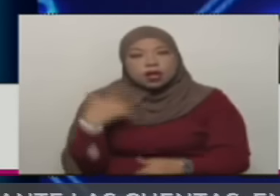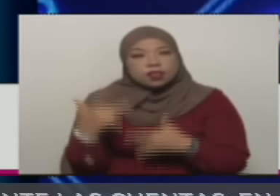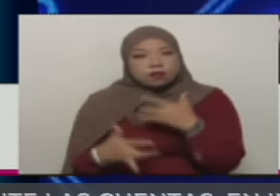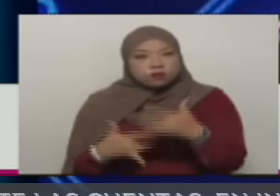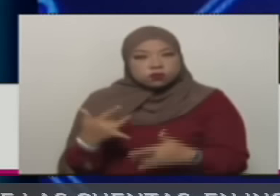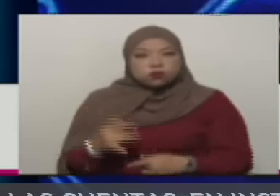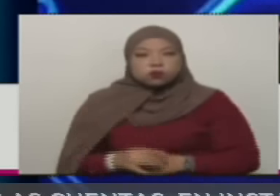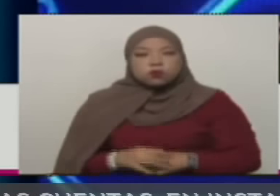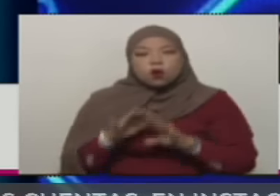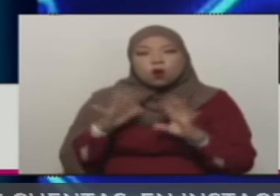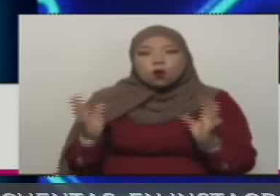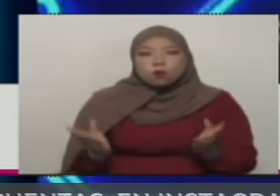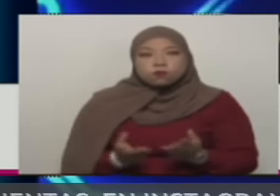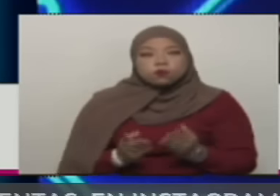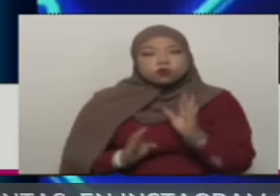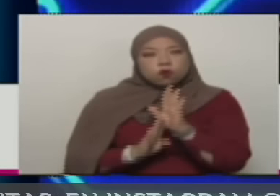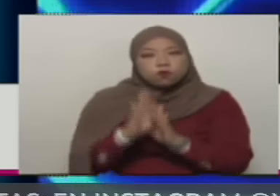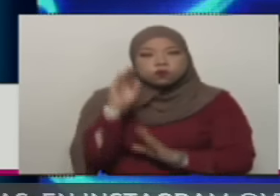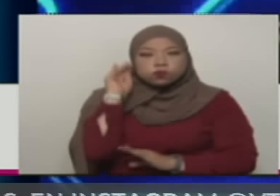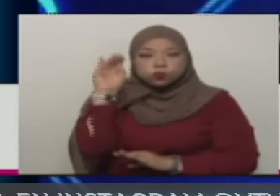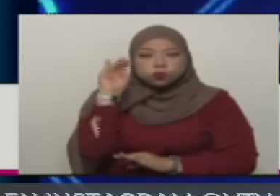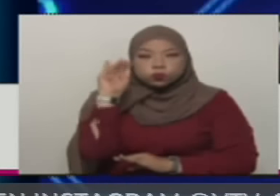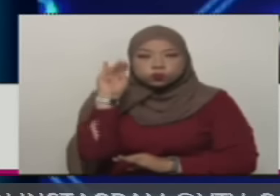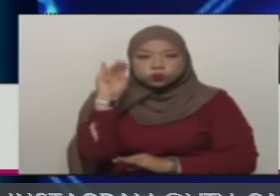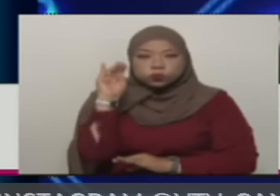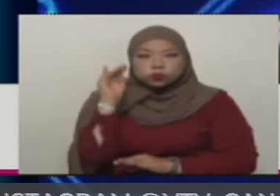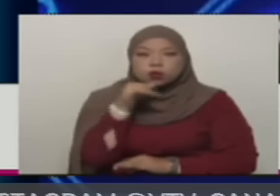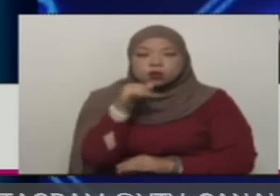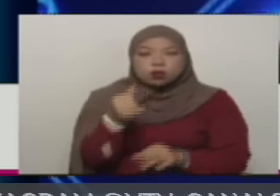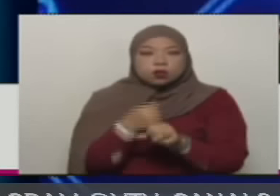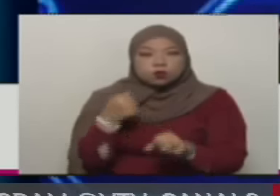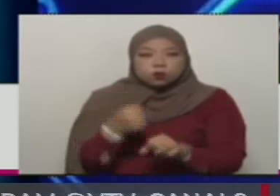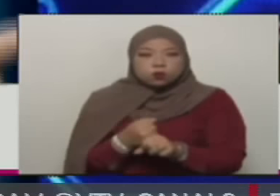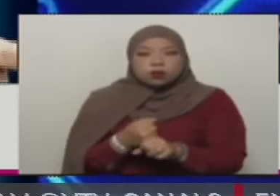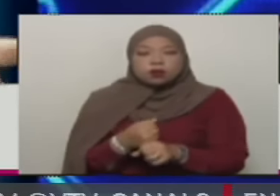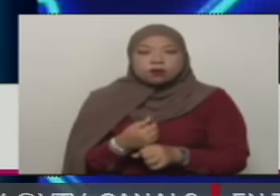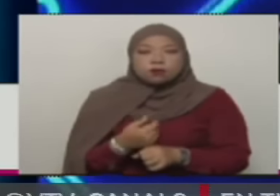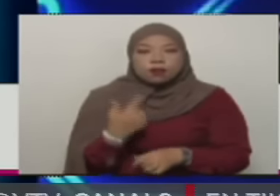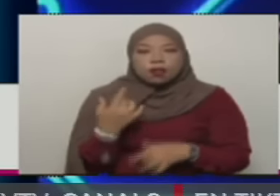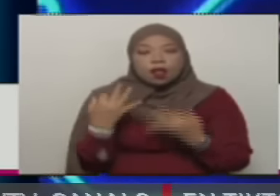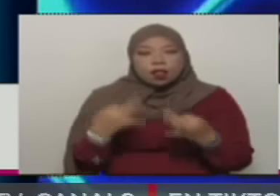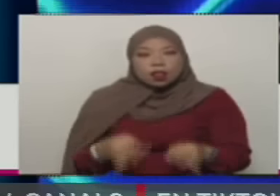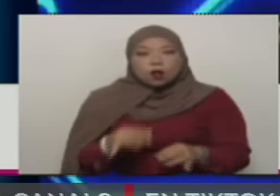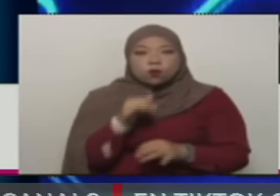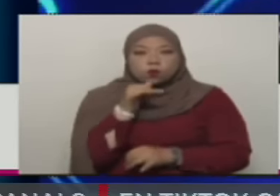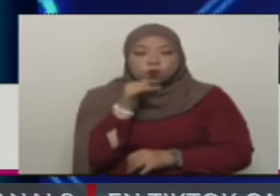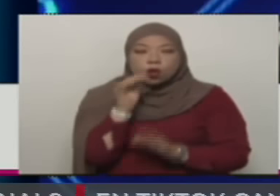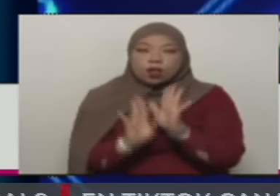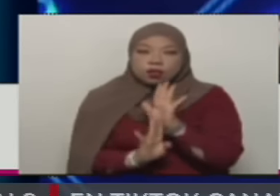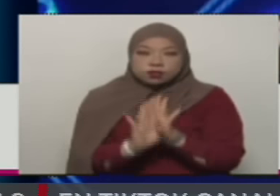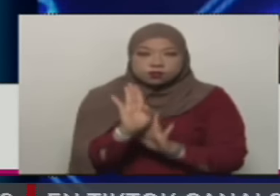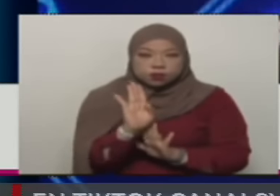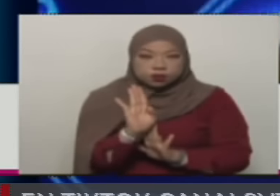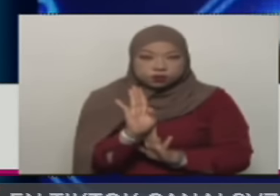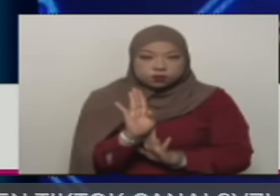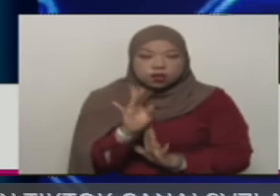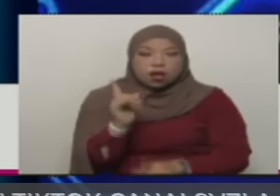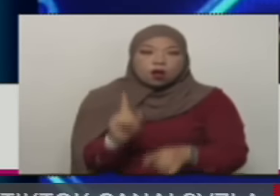Tiene un mundo por crecer todavía. Al sector agroindustrial tiene un nivel más alto todavía de crecimiento. Hay